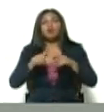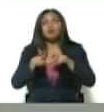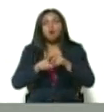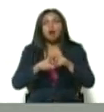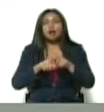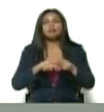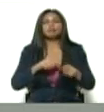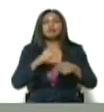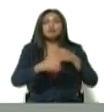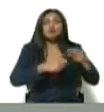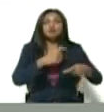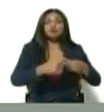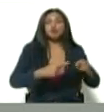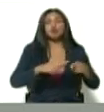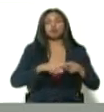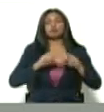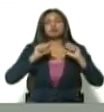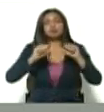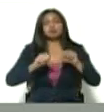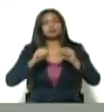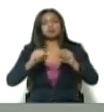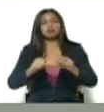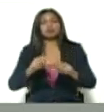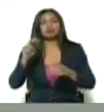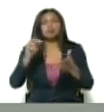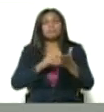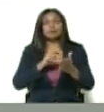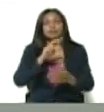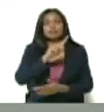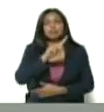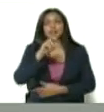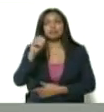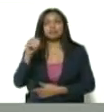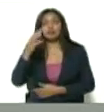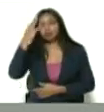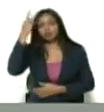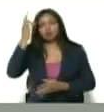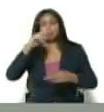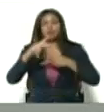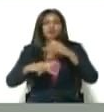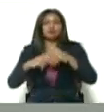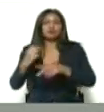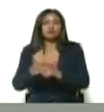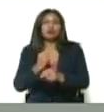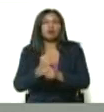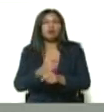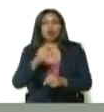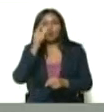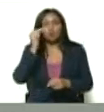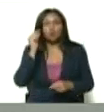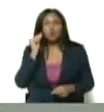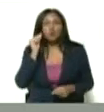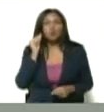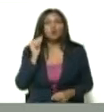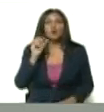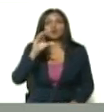priorizados de los 2.100 consejos productivos de trabajadores, los CPT,